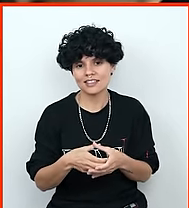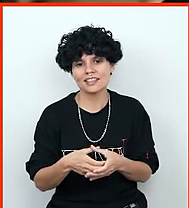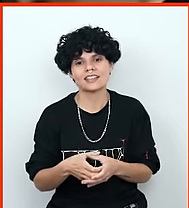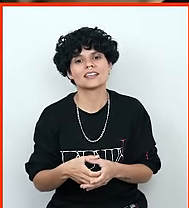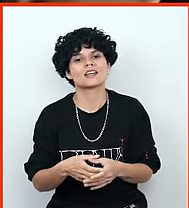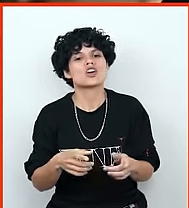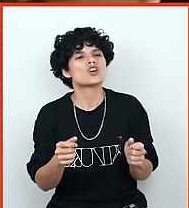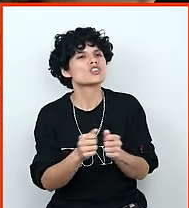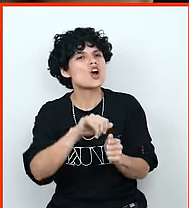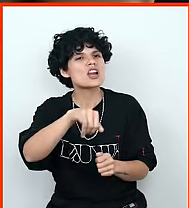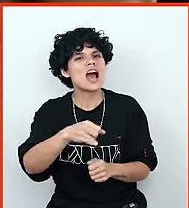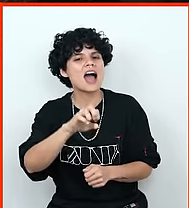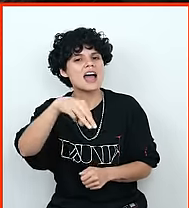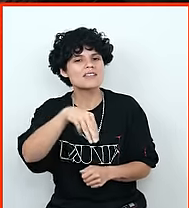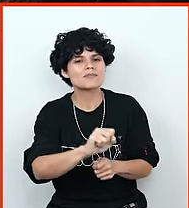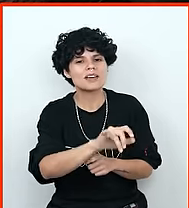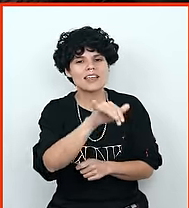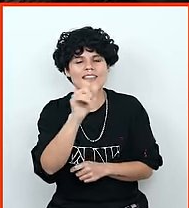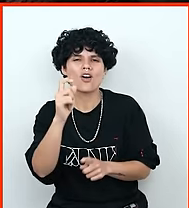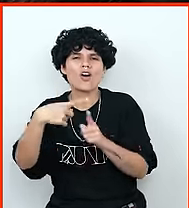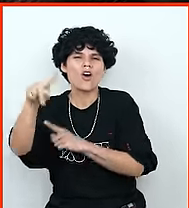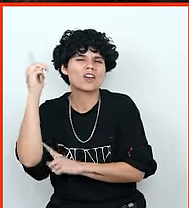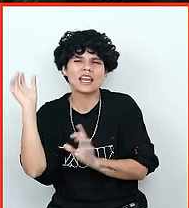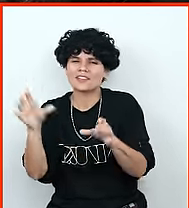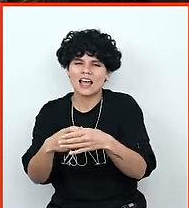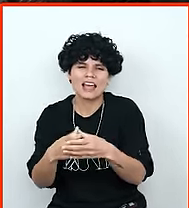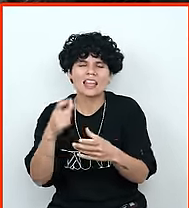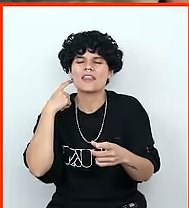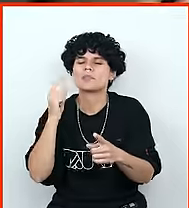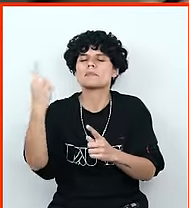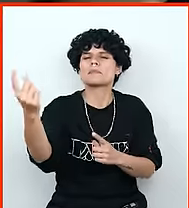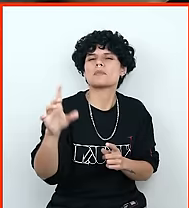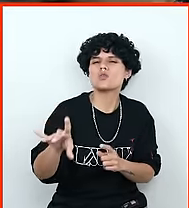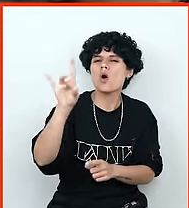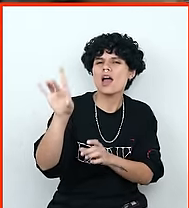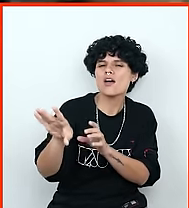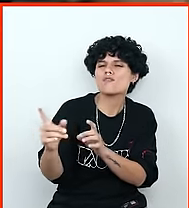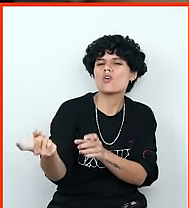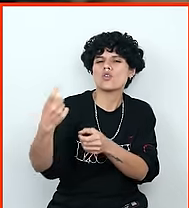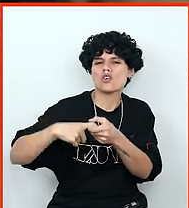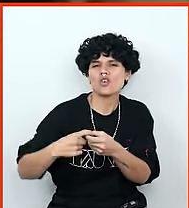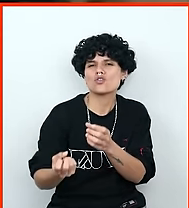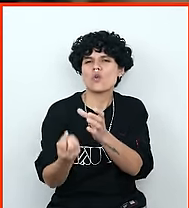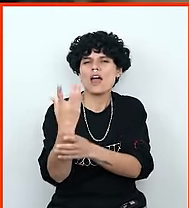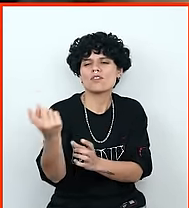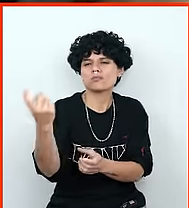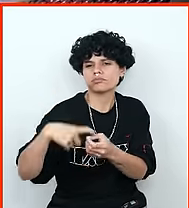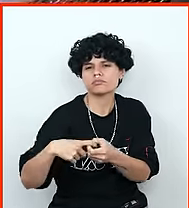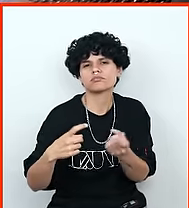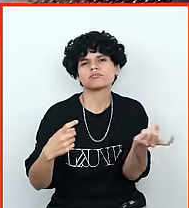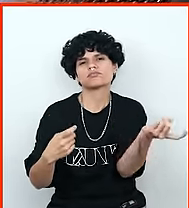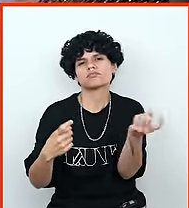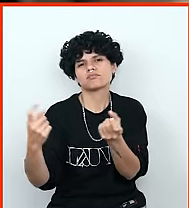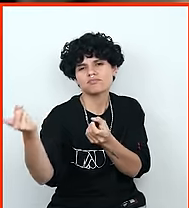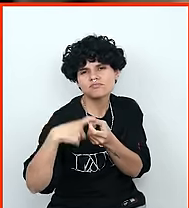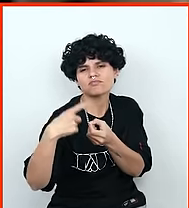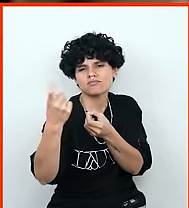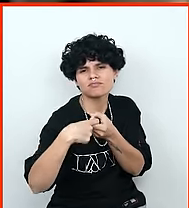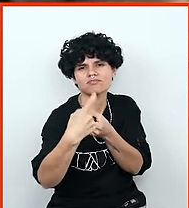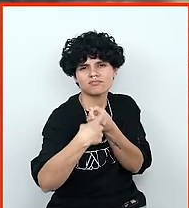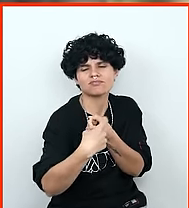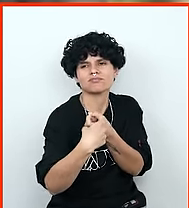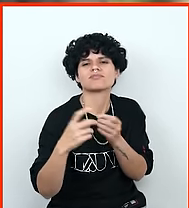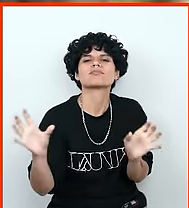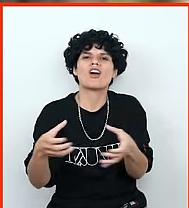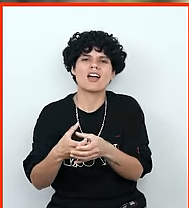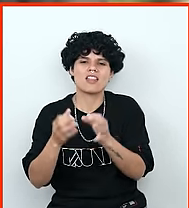Charquican, con Jaime Pereira. Y después hicimos la banda de Cindy Anilet con Palma, con los Don Gatos. Y fui